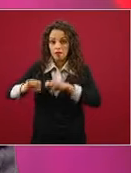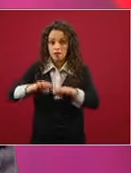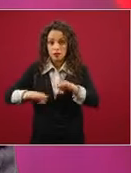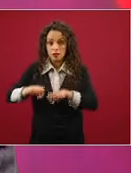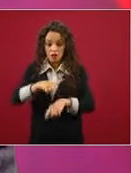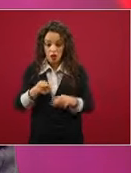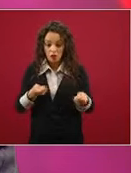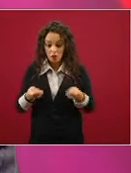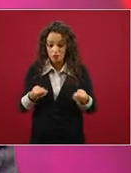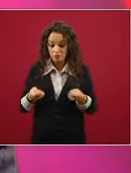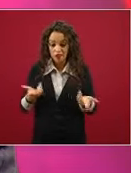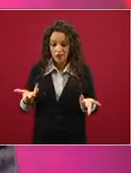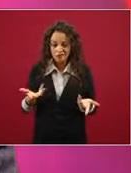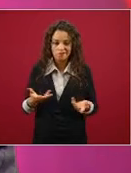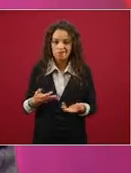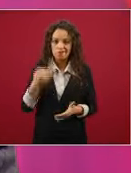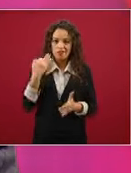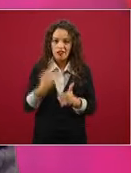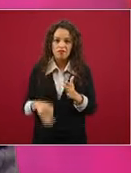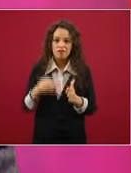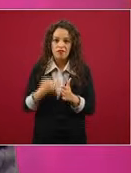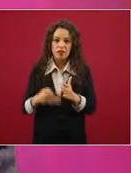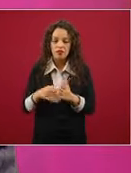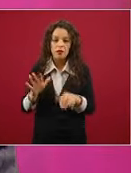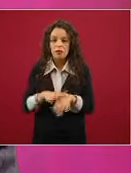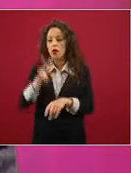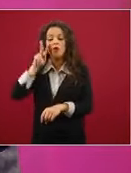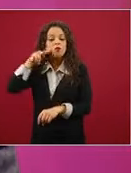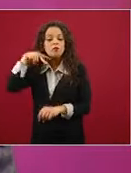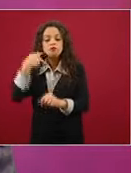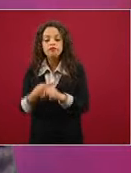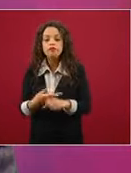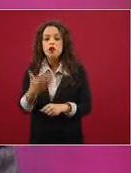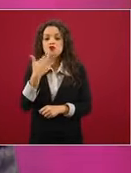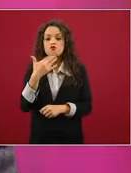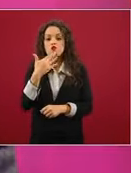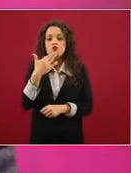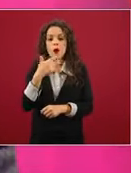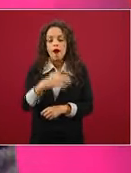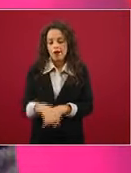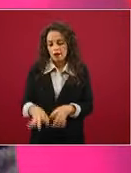límites, sobre todo si no existe una voluntad real de que ocurran.